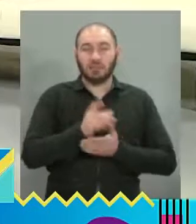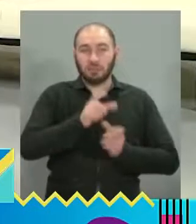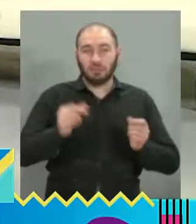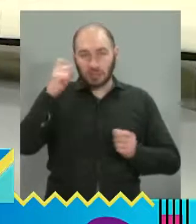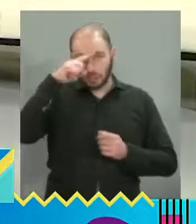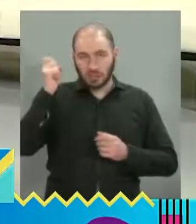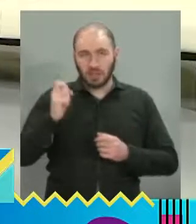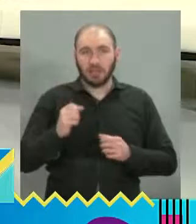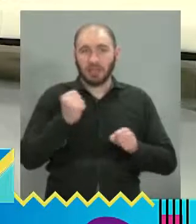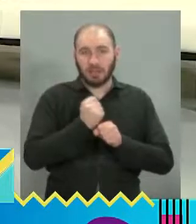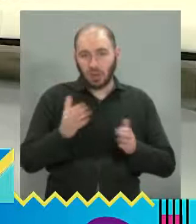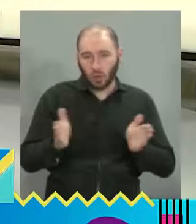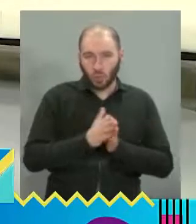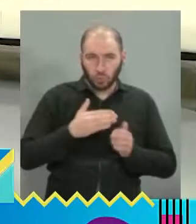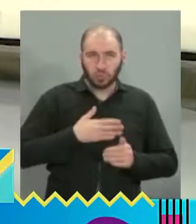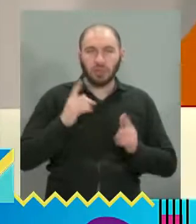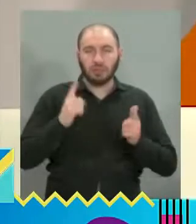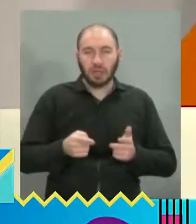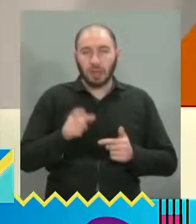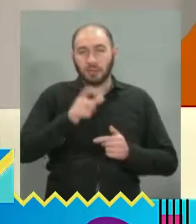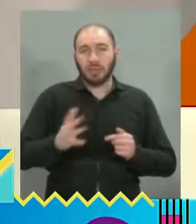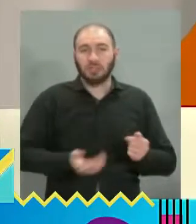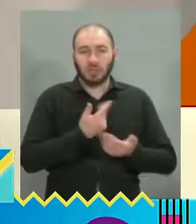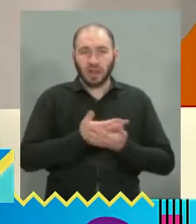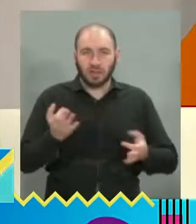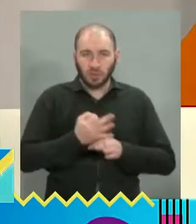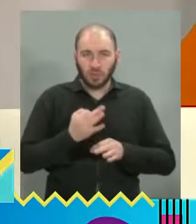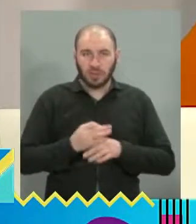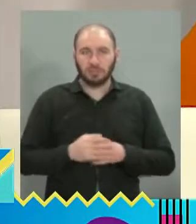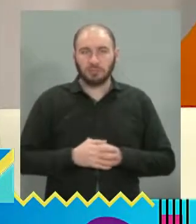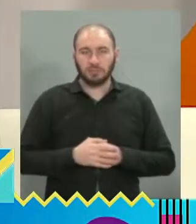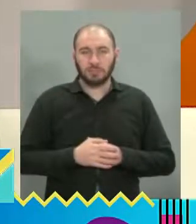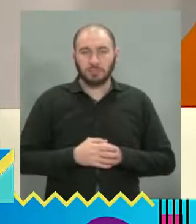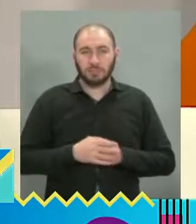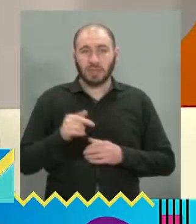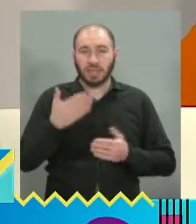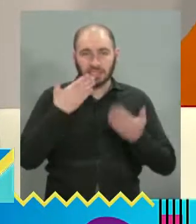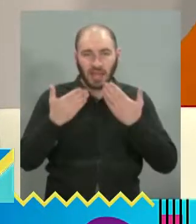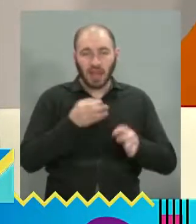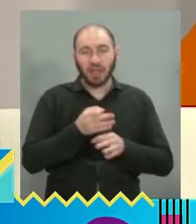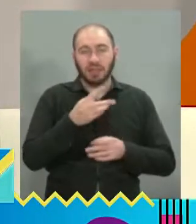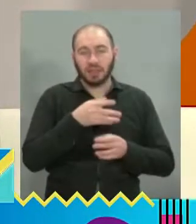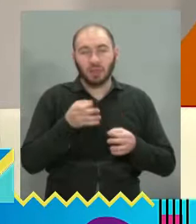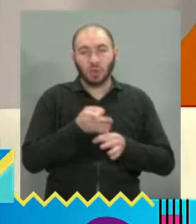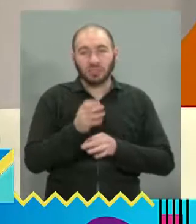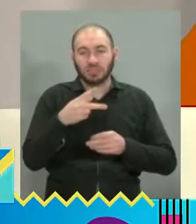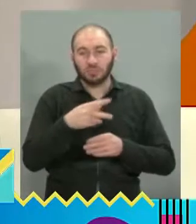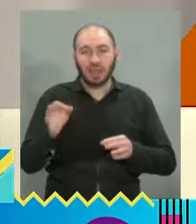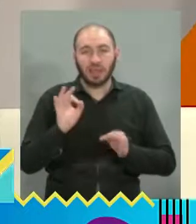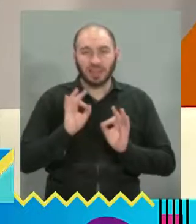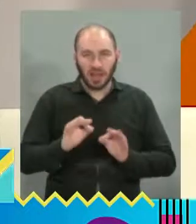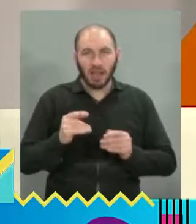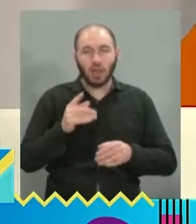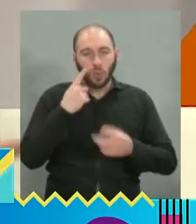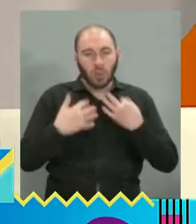la Nación, que trabaja con nosotros, lo tuvo gente de la Dirección General de Escuela al momento de dar charlas de educación sexual integral, de